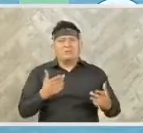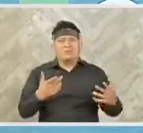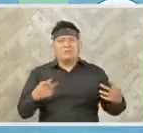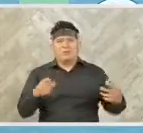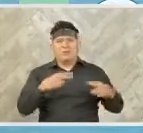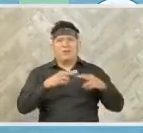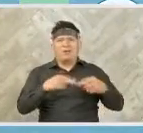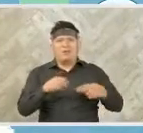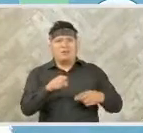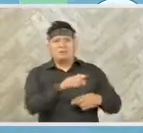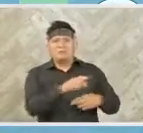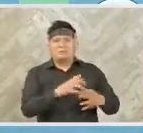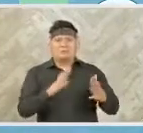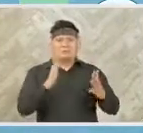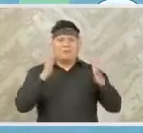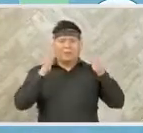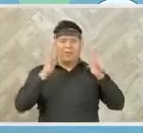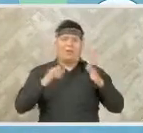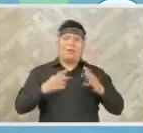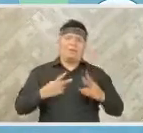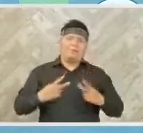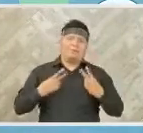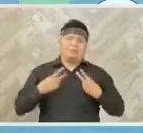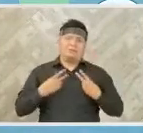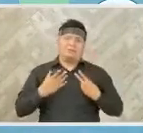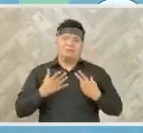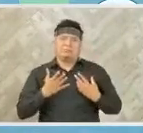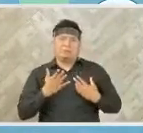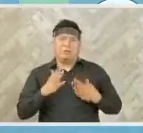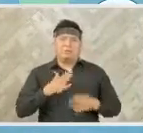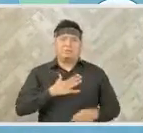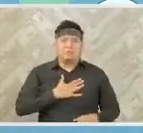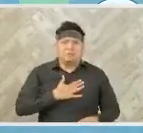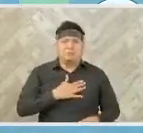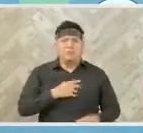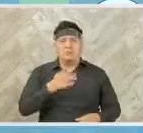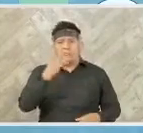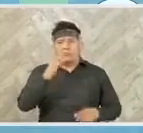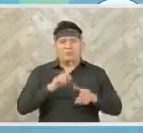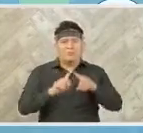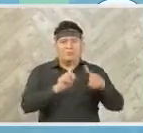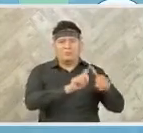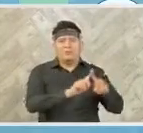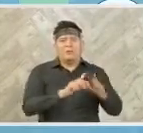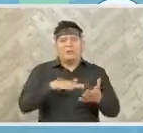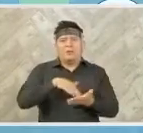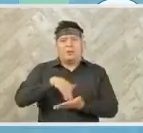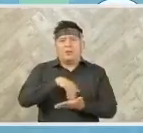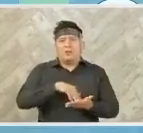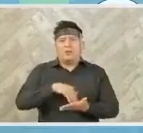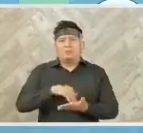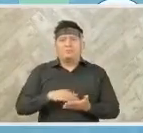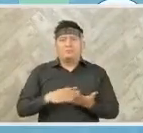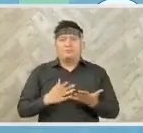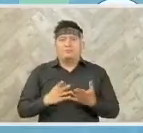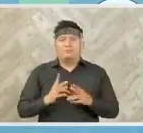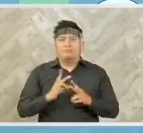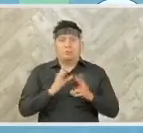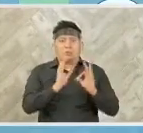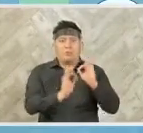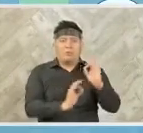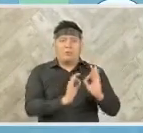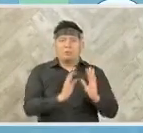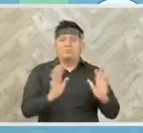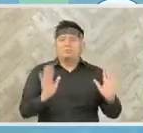conlleva a mejorar la calidad de vida de estos animales en estado de vulnerabilidad o desprotección